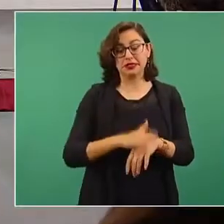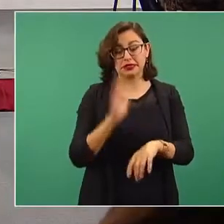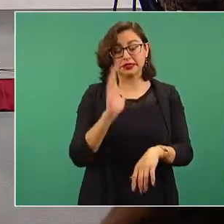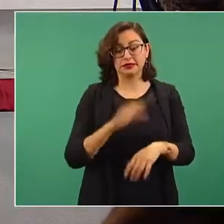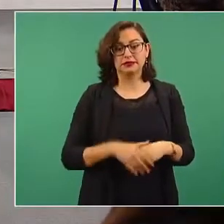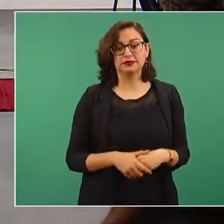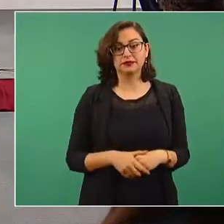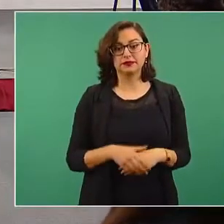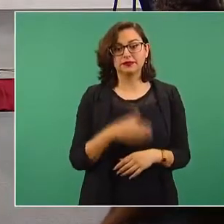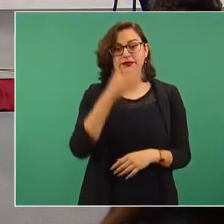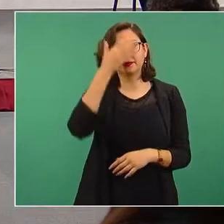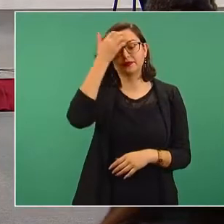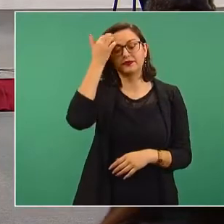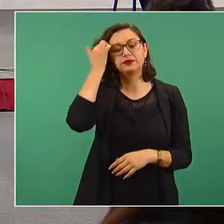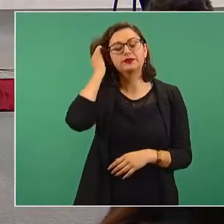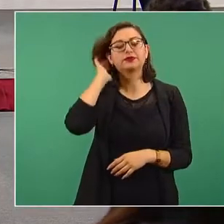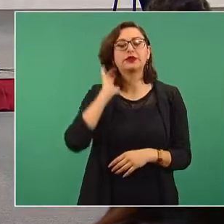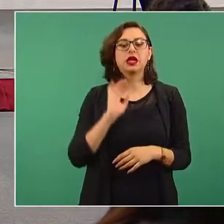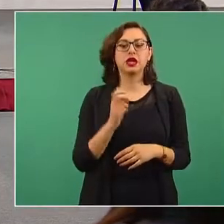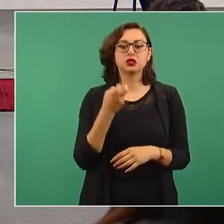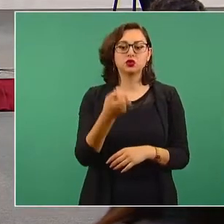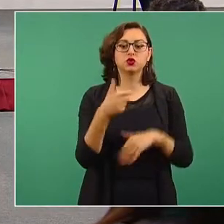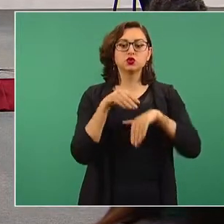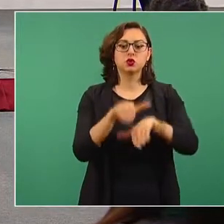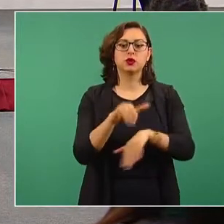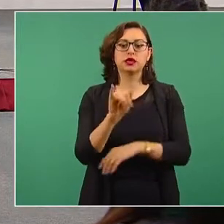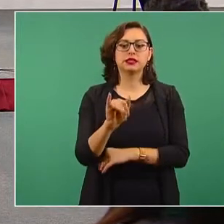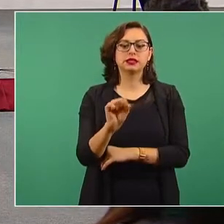en lo que tiene que ver con impuestos sobre la renta.